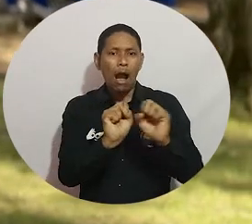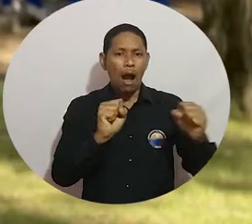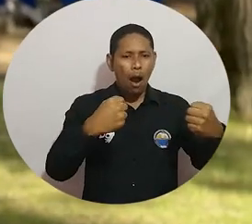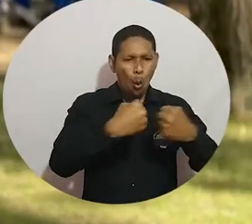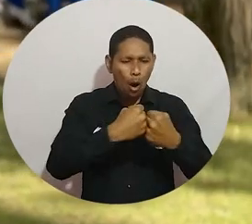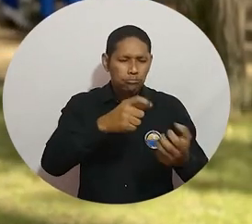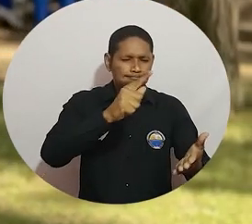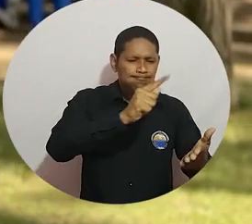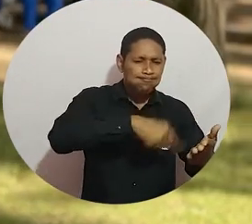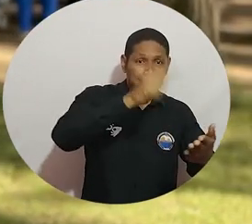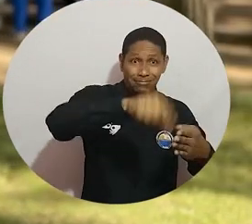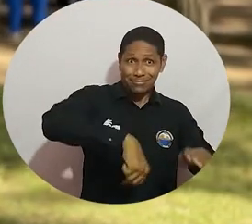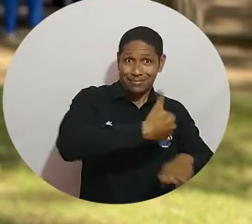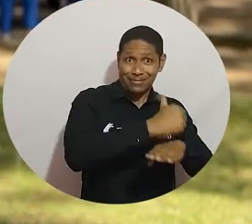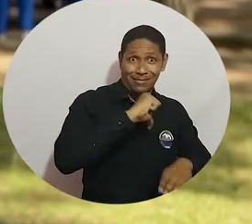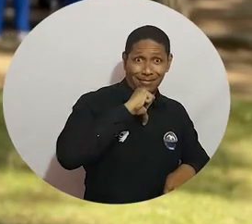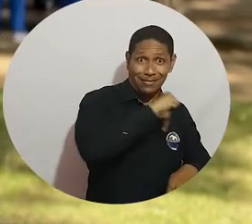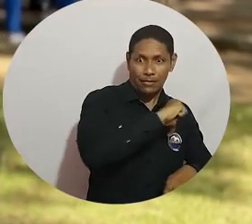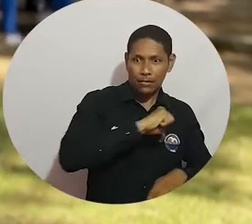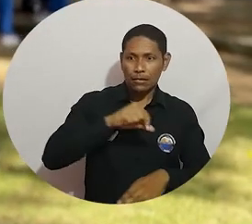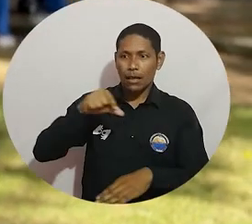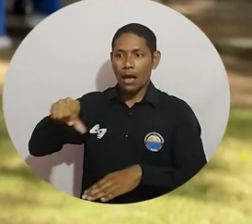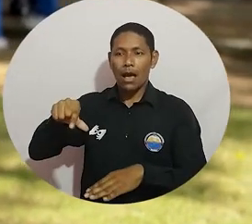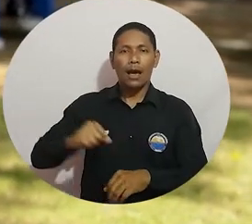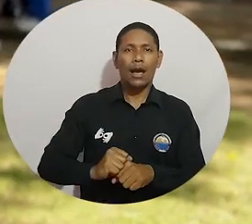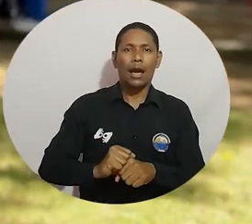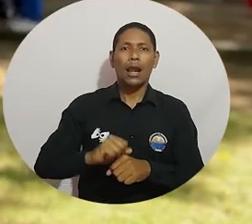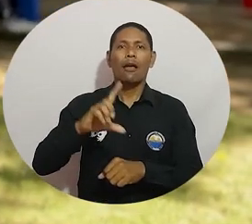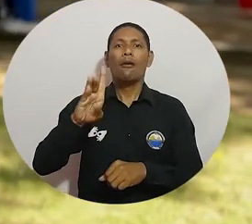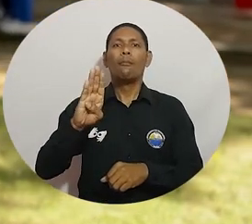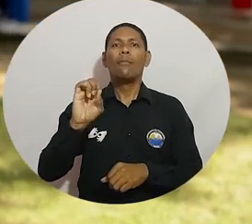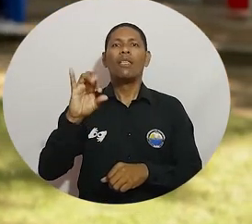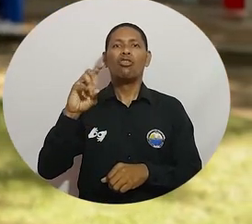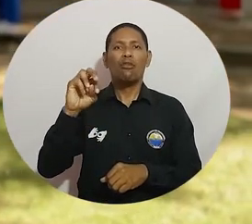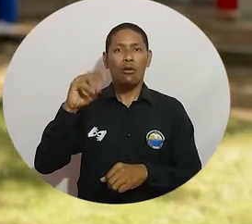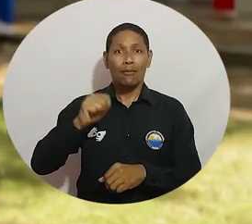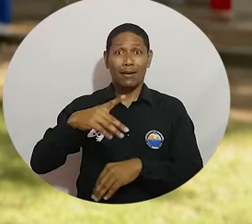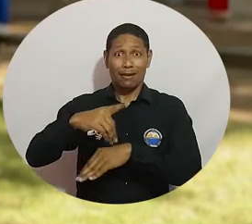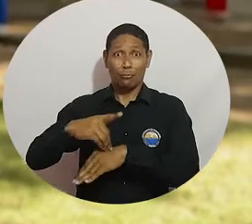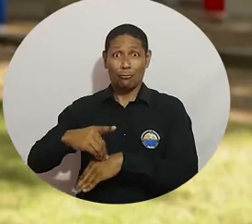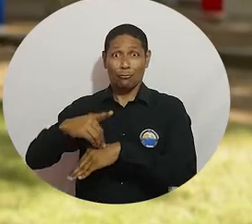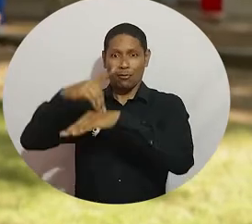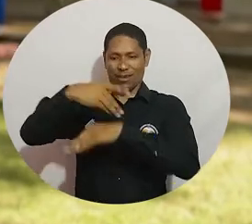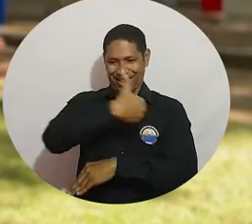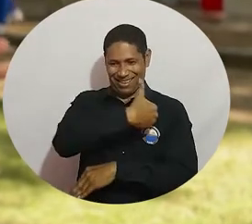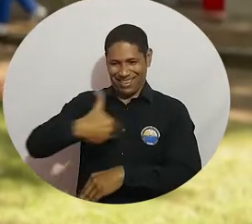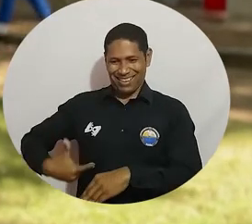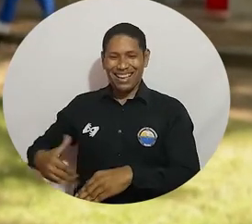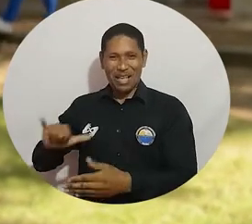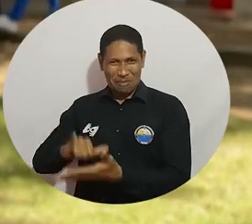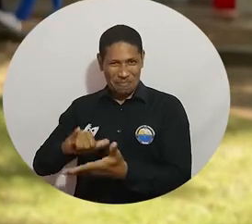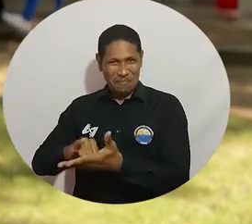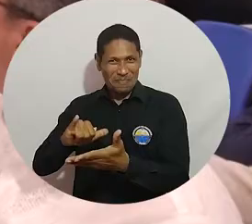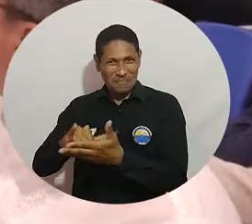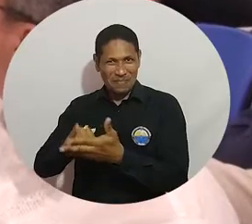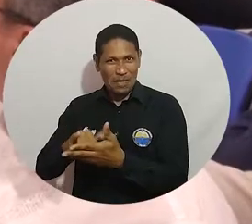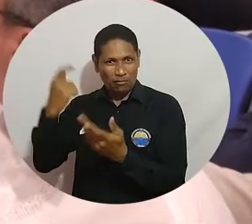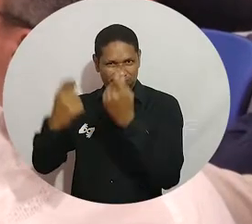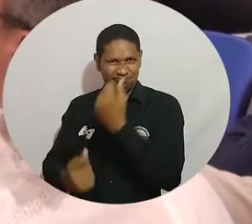fue suscrito por medio de las firmas del rector Pablo Vera Salazar y el doctor Beethoven Herrera Valencia, presidente ad hoc de la